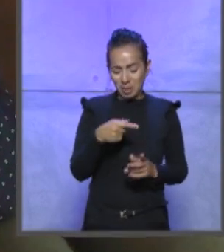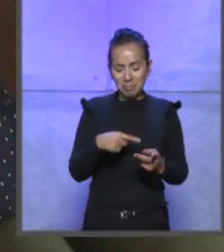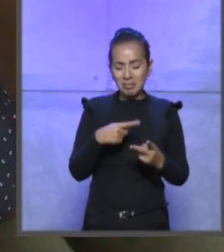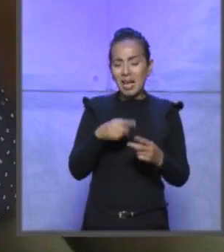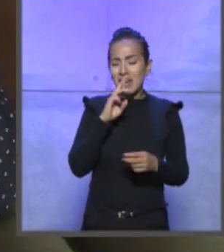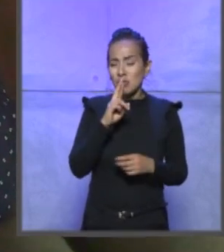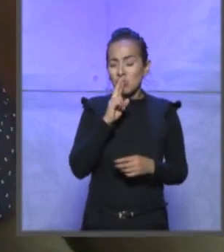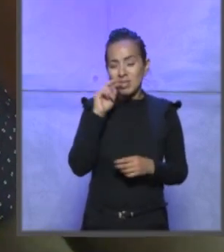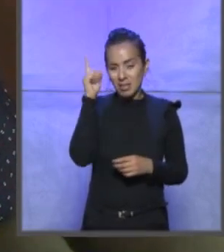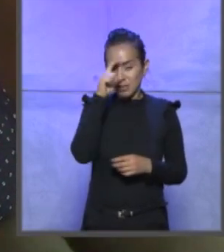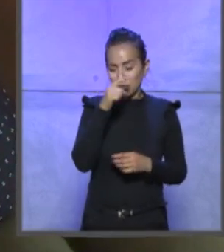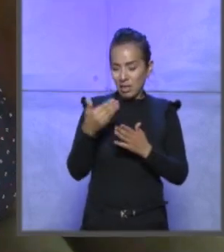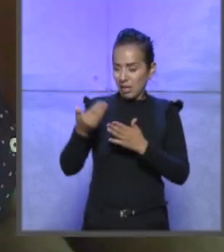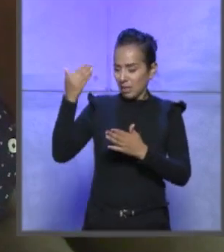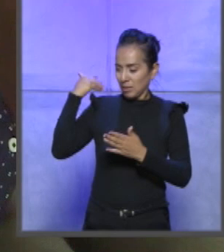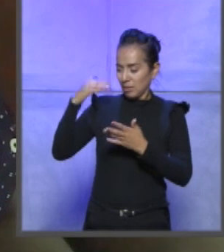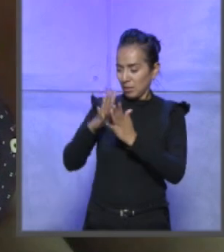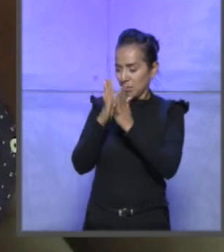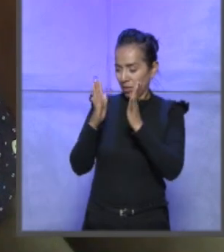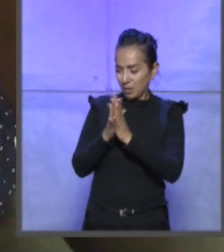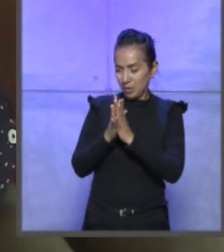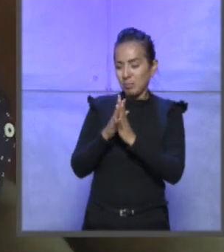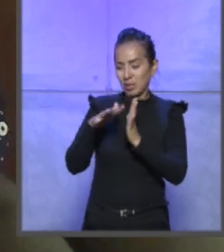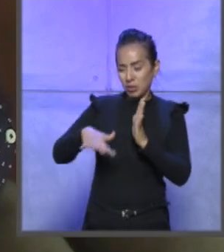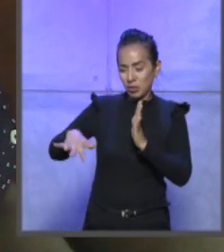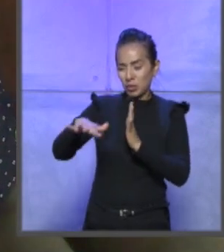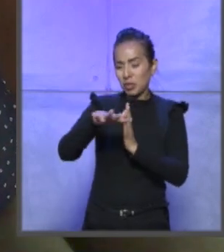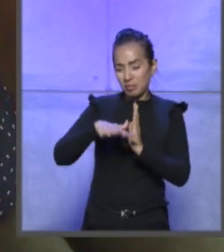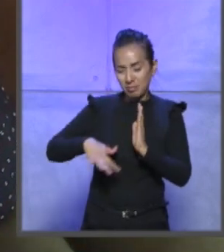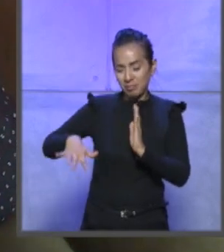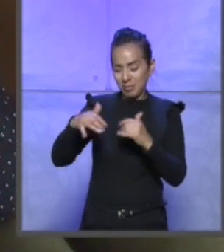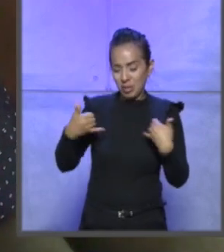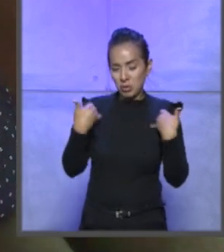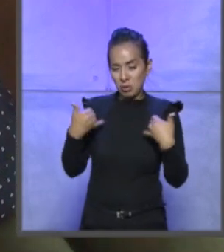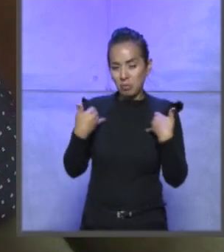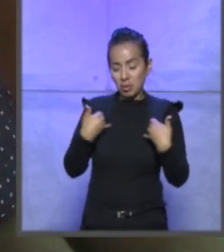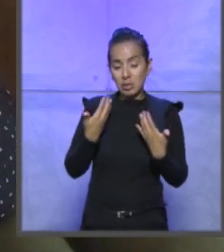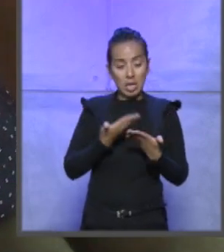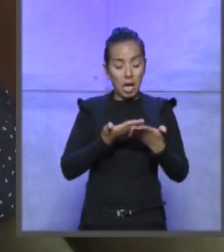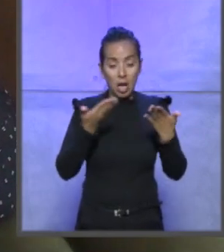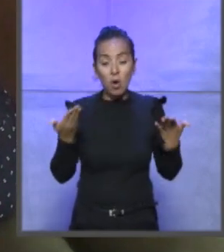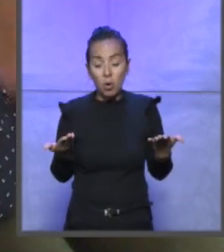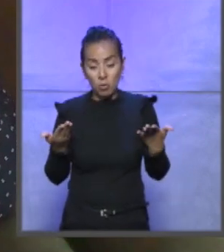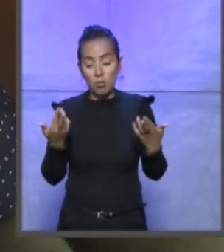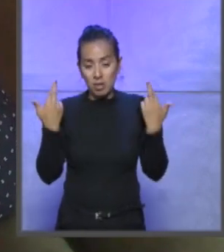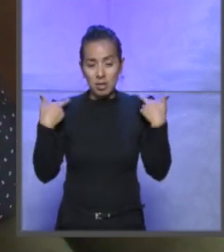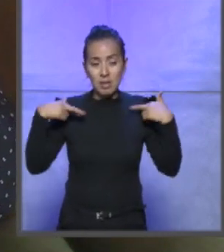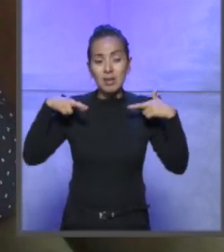Anteriormente estábamos tocando el tema de participación ciudadana en el aspecto juvenil. Ahora estamos hablando